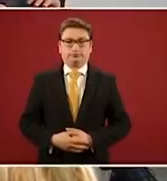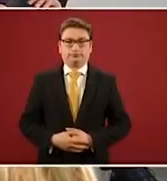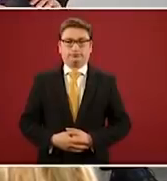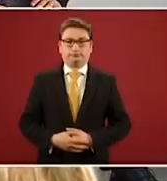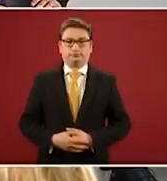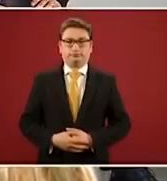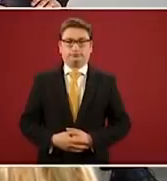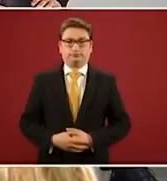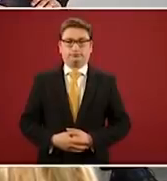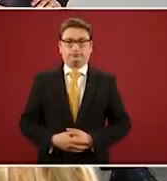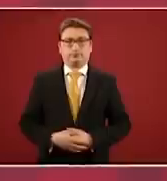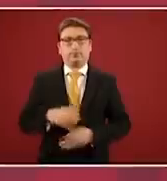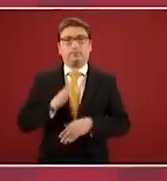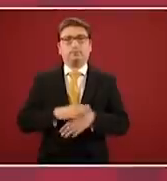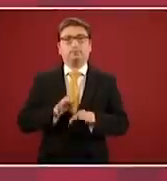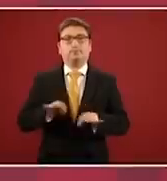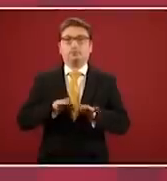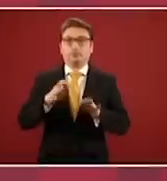está fuera, si está